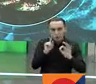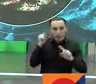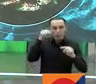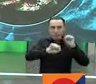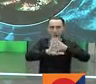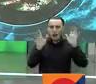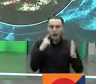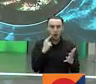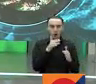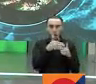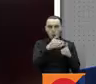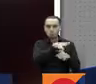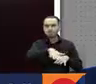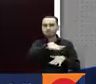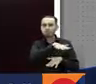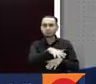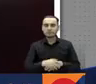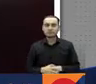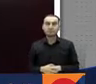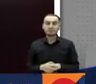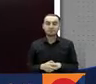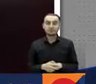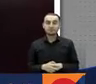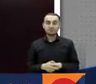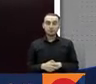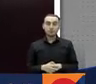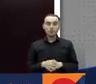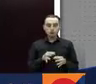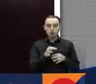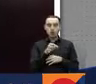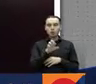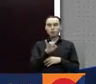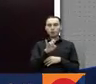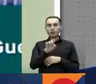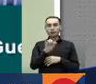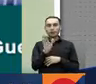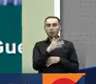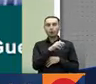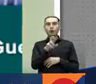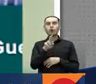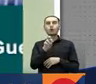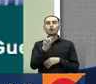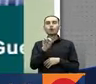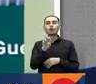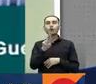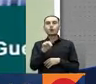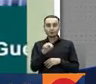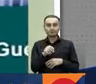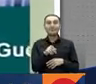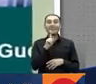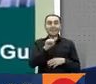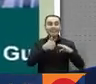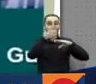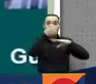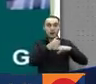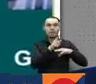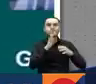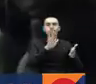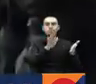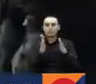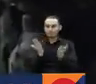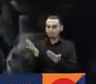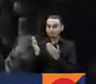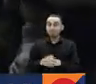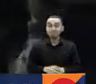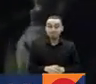departamento. En un enfrentamiento en Puerto Rondón, Arauca, fue abatido alias Jaime Chukula, cabecilla de las disidencias de las